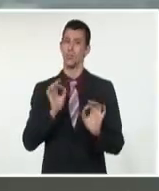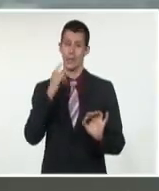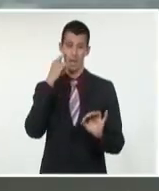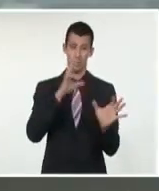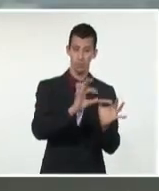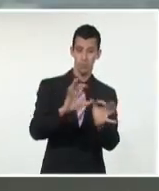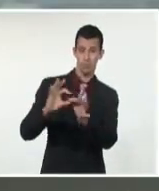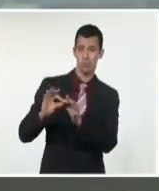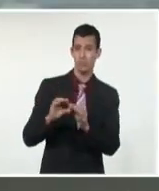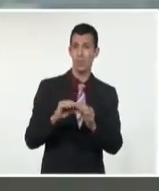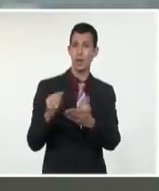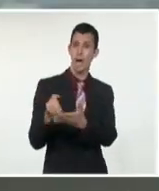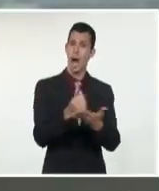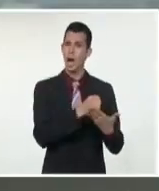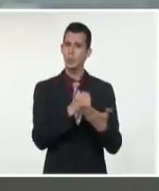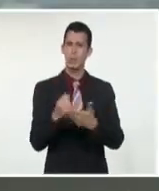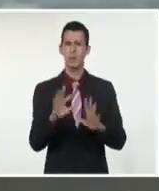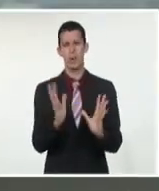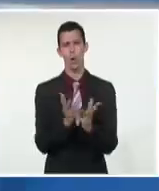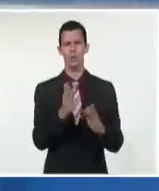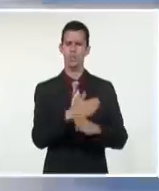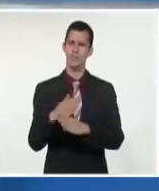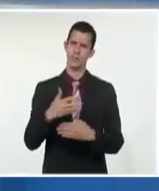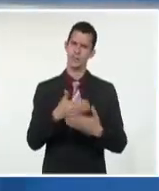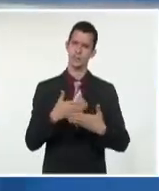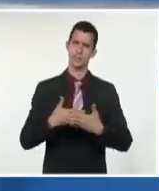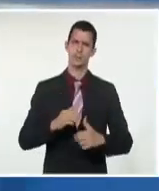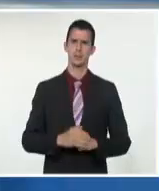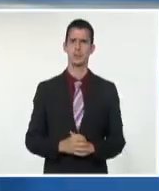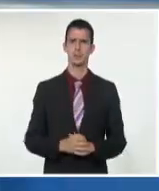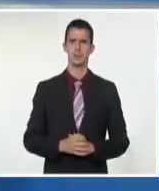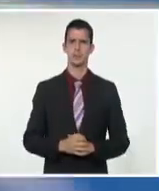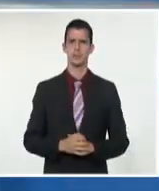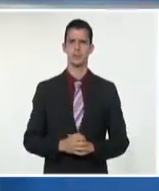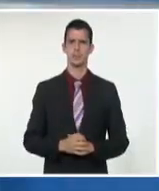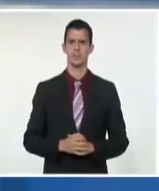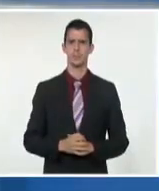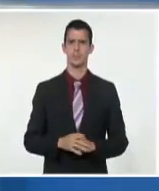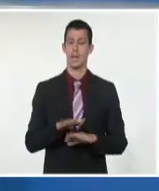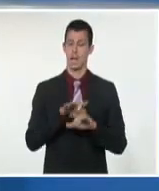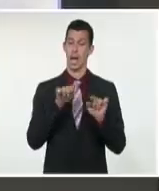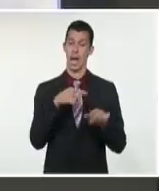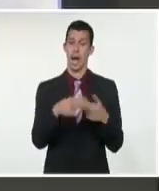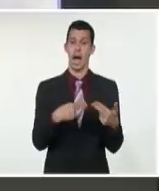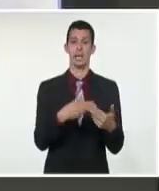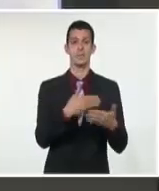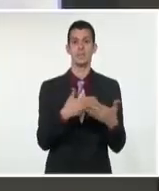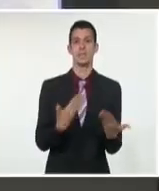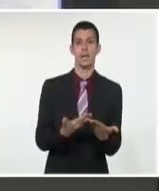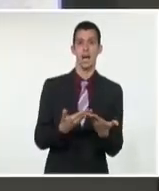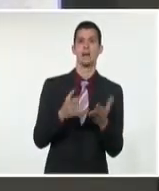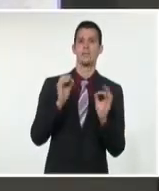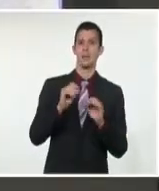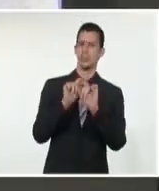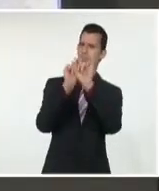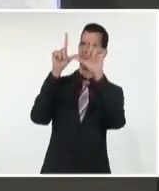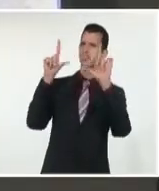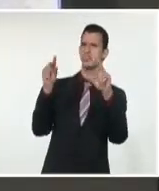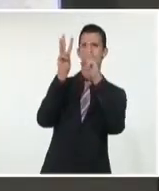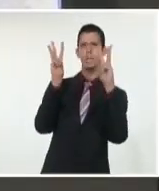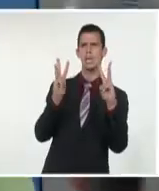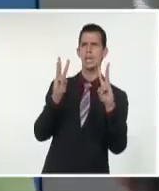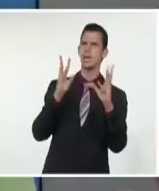empresa, que se comunicaron a través de videollamadas con los suministradores europeos para verificar los parámetros de la máquina sopladora y